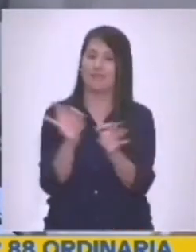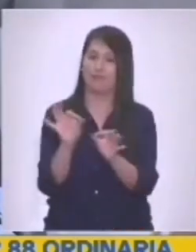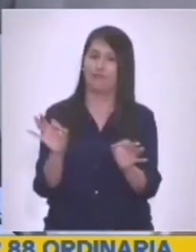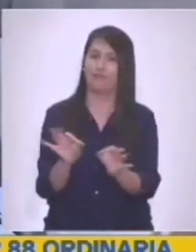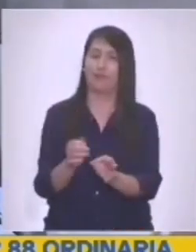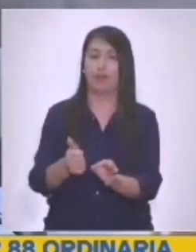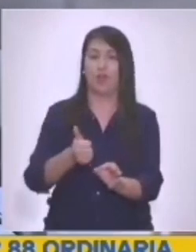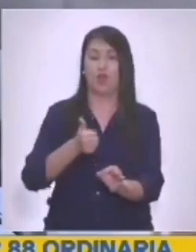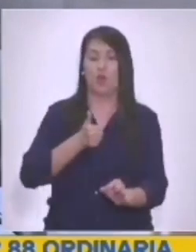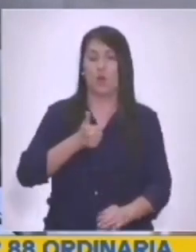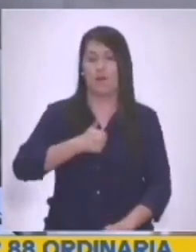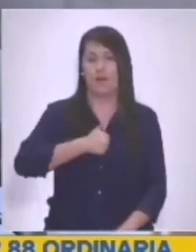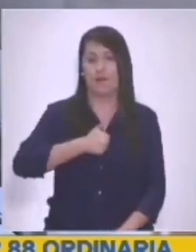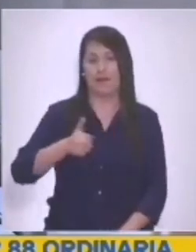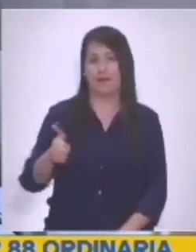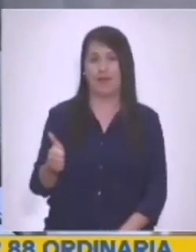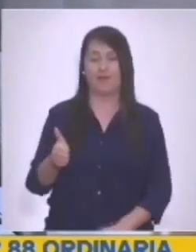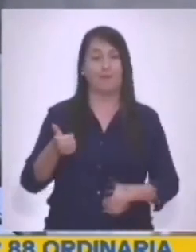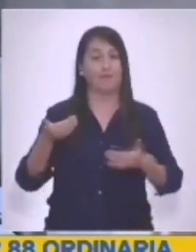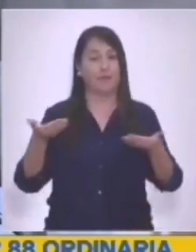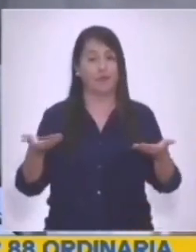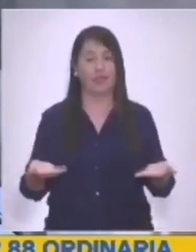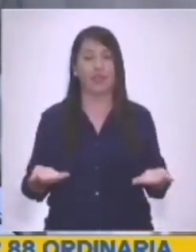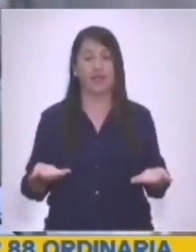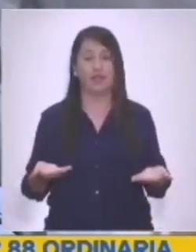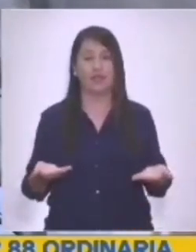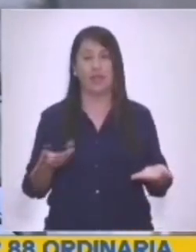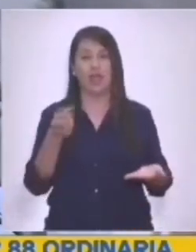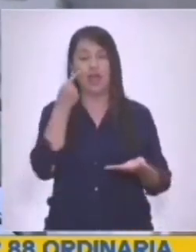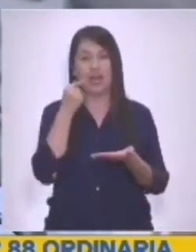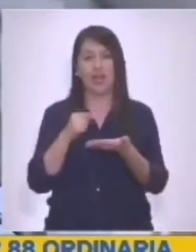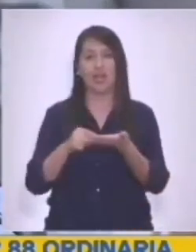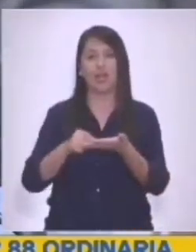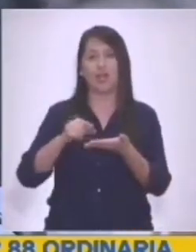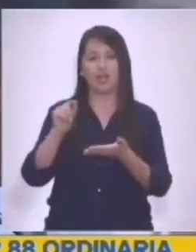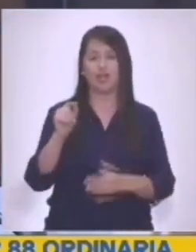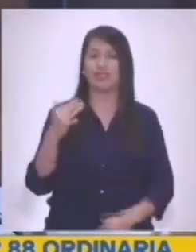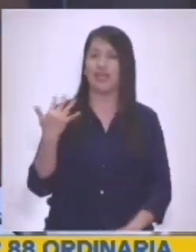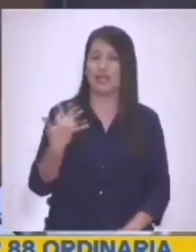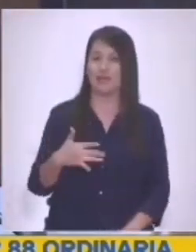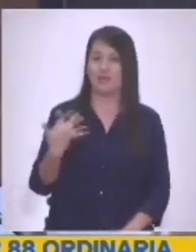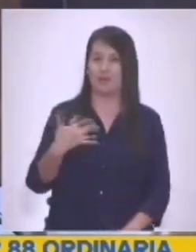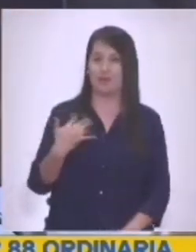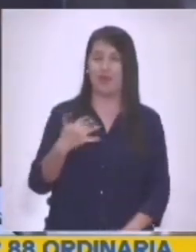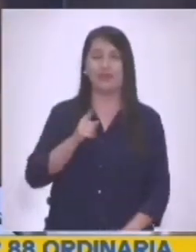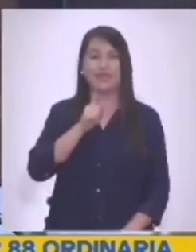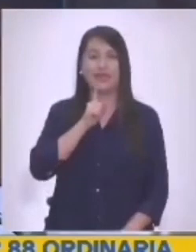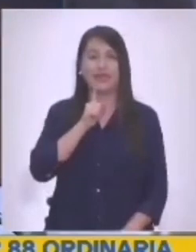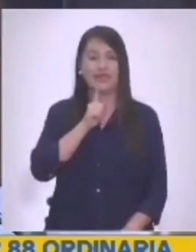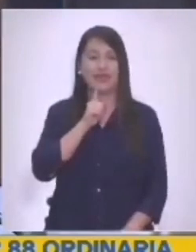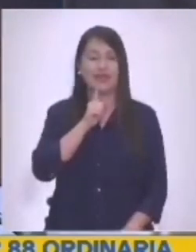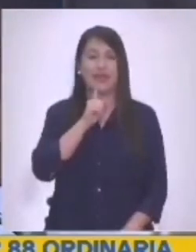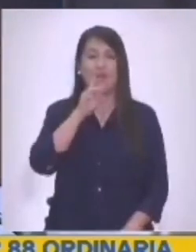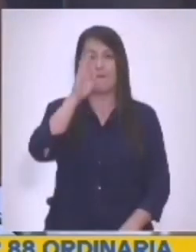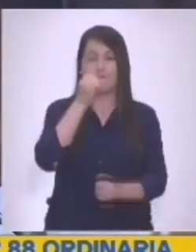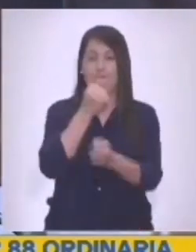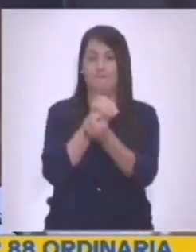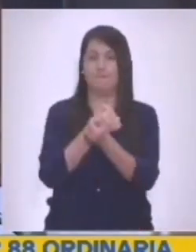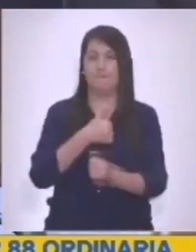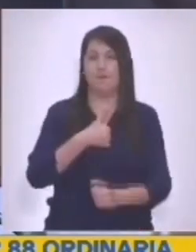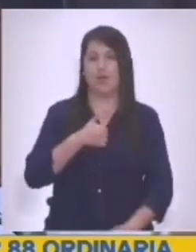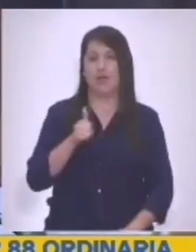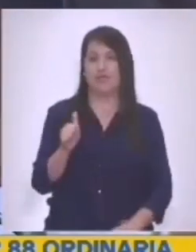cumple la policía de investigación y por lo tanto reconoce también la importancia de contar con policías especializadas